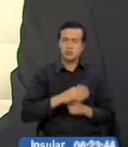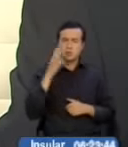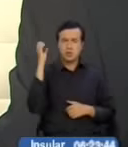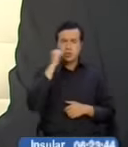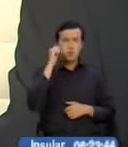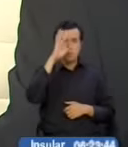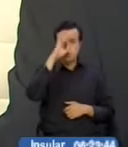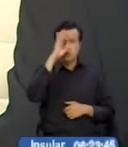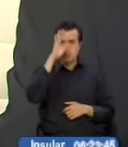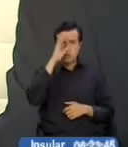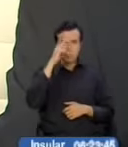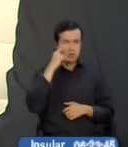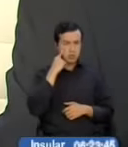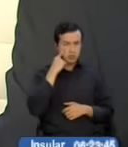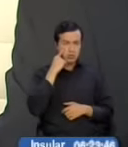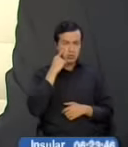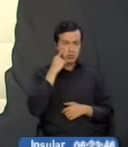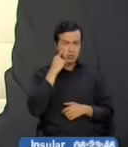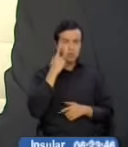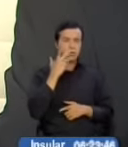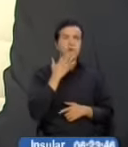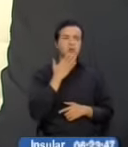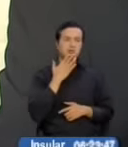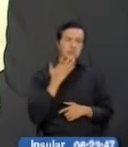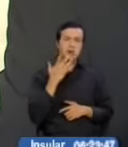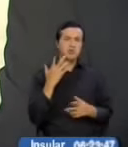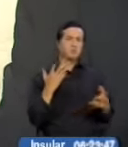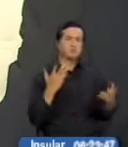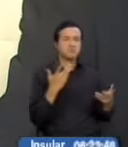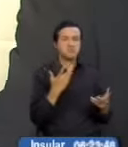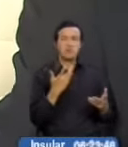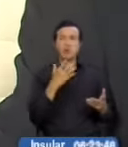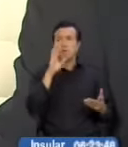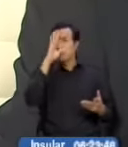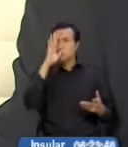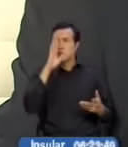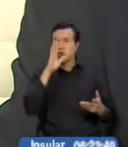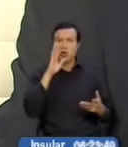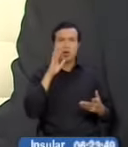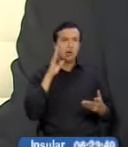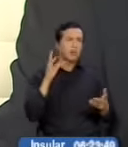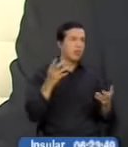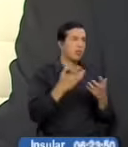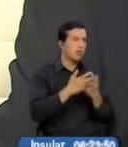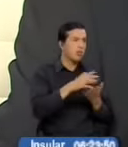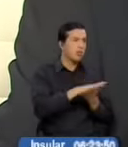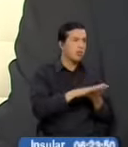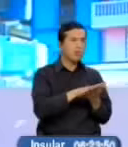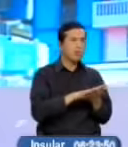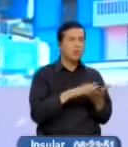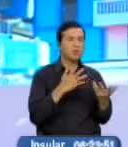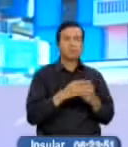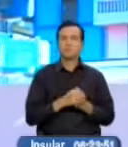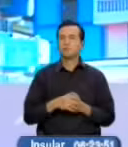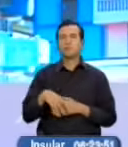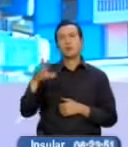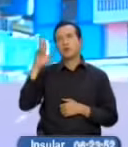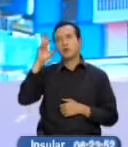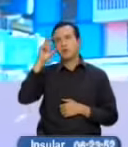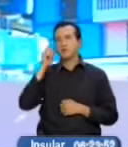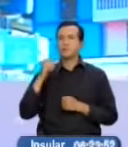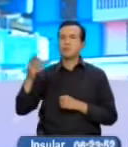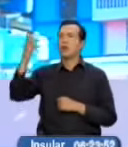las ideologías se están desvalorizando y que están sucumbiendo hasta el pragmatismo o siempre fue así, Paulina? Yo creo que no alcanza,